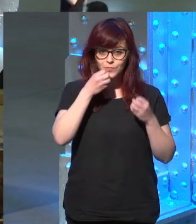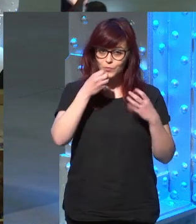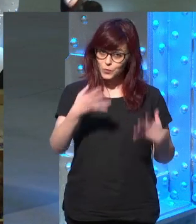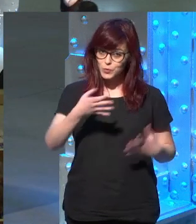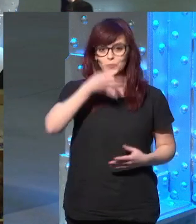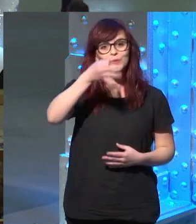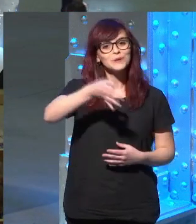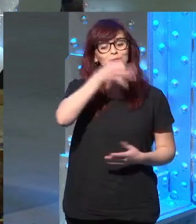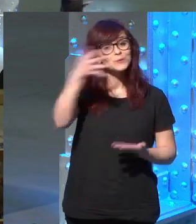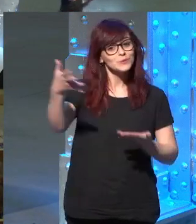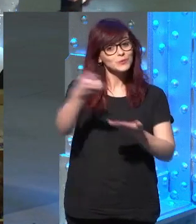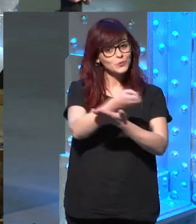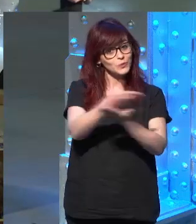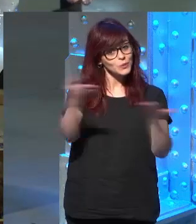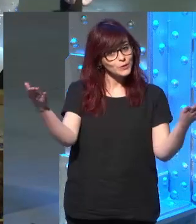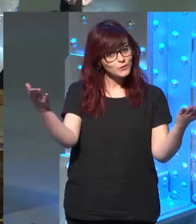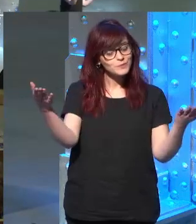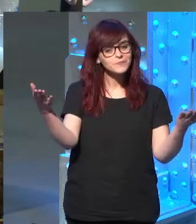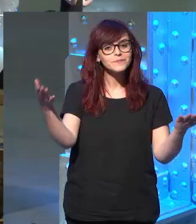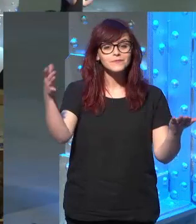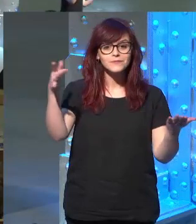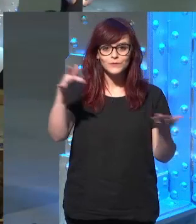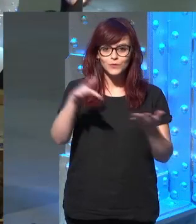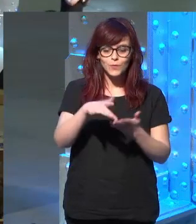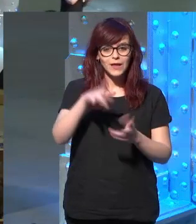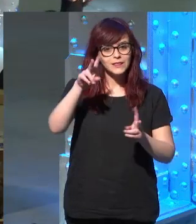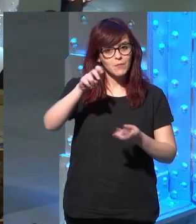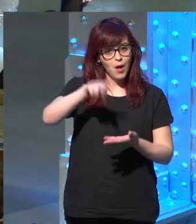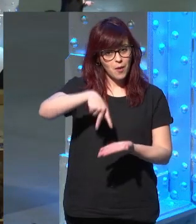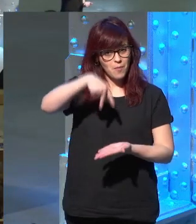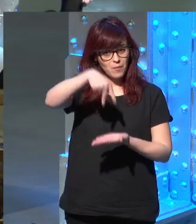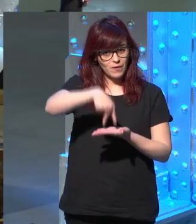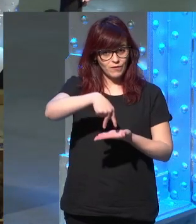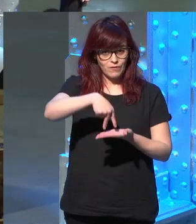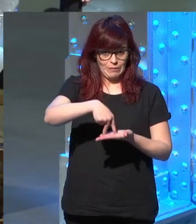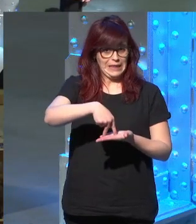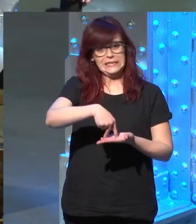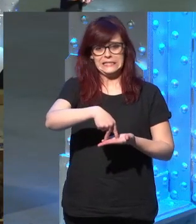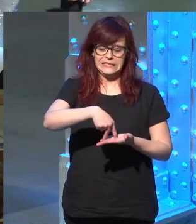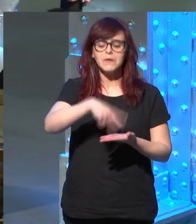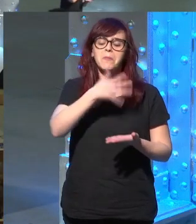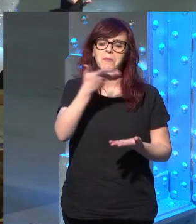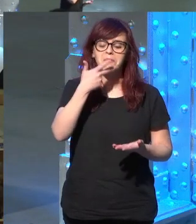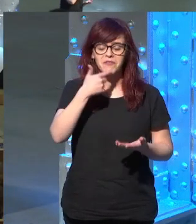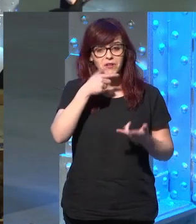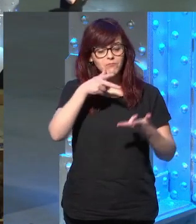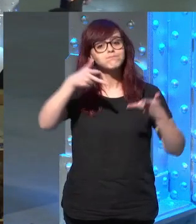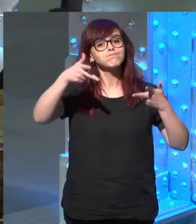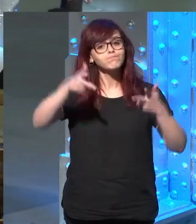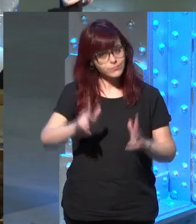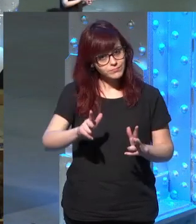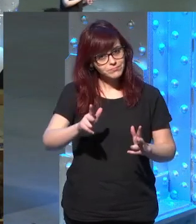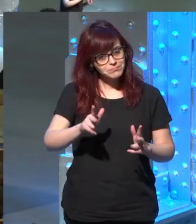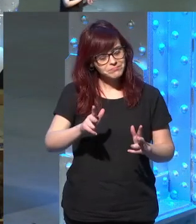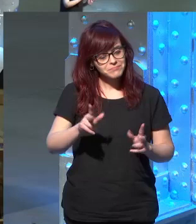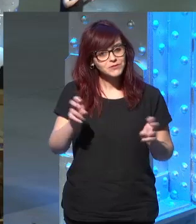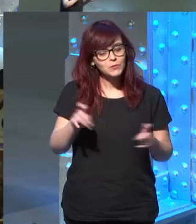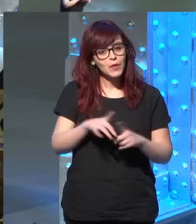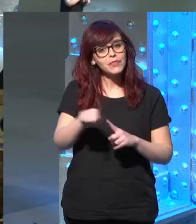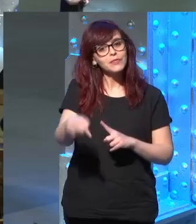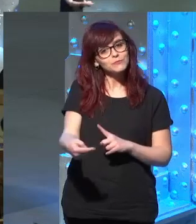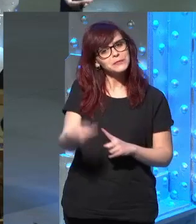Bueno, buenas tardes a todos. A mí lo de estar de pie, pues prefiero sentarme y ya vamos